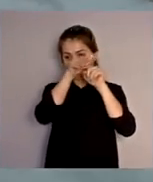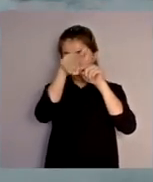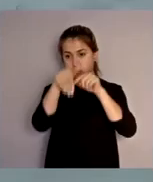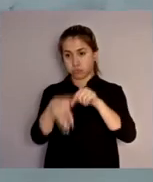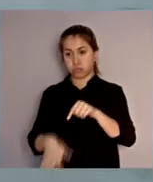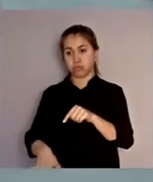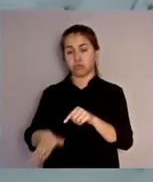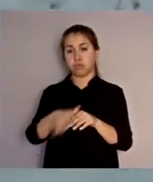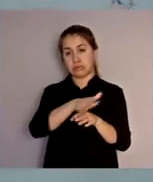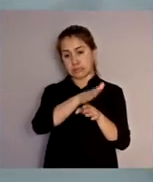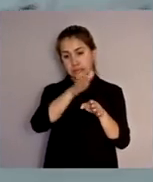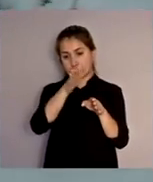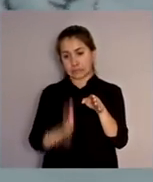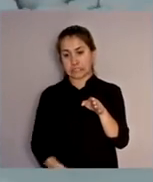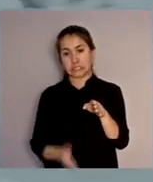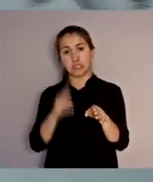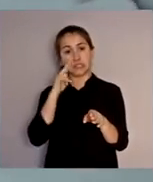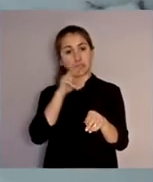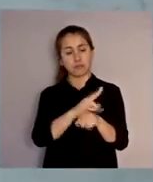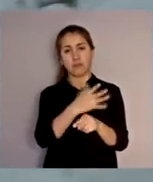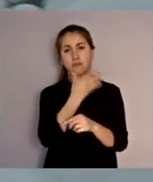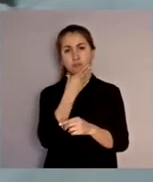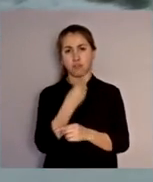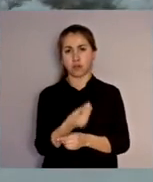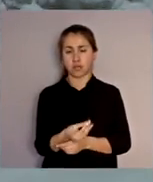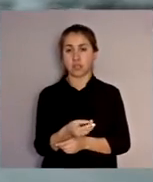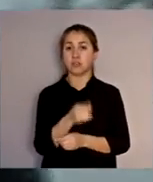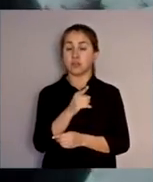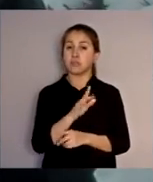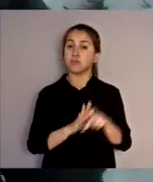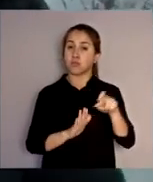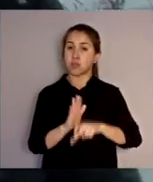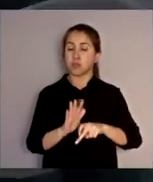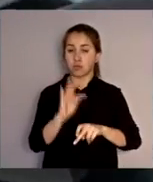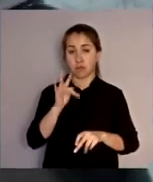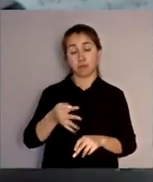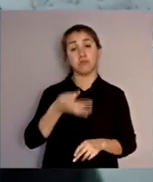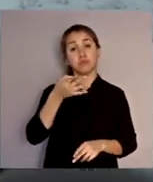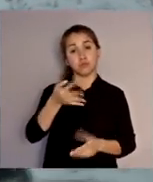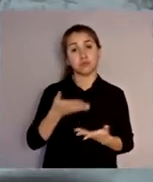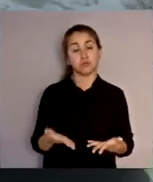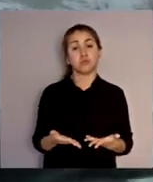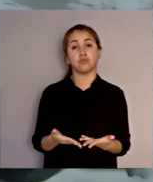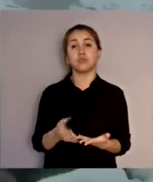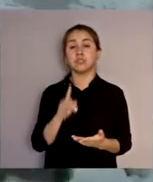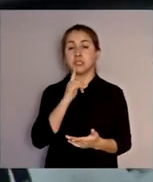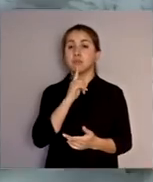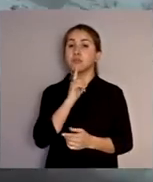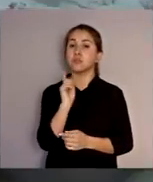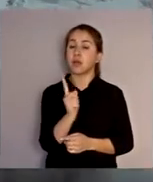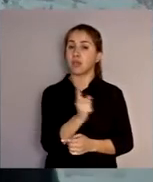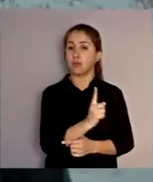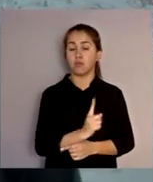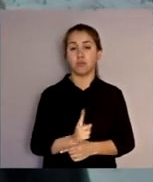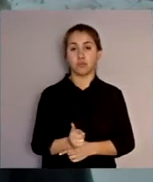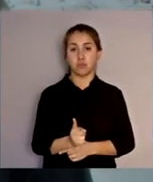hacia el acantilado. ¡Qué lindo! Entonces, ¡qué hermoso! Esto sería la estructura de un hotel, digamos, y el atractivo que tendría sería